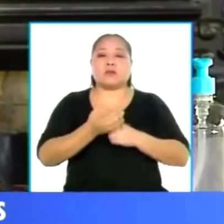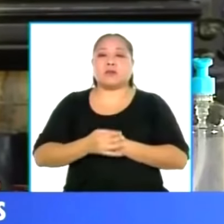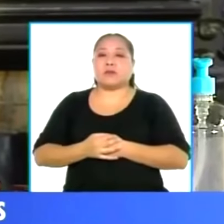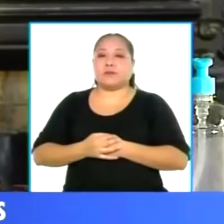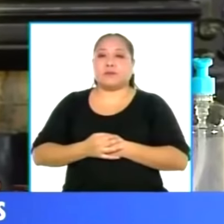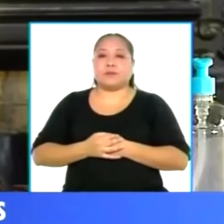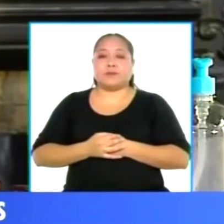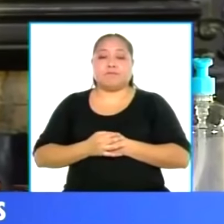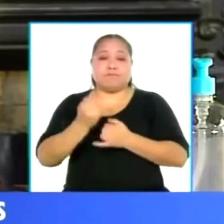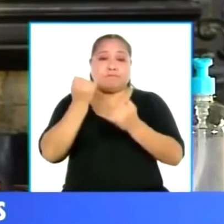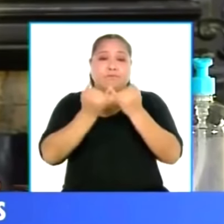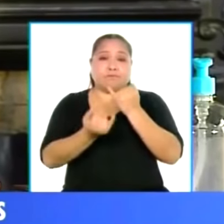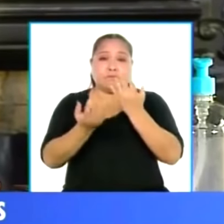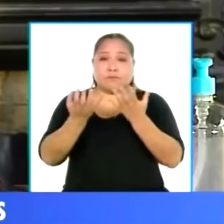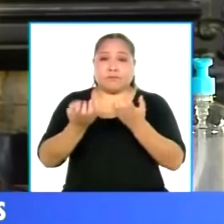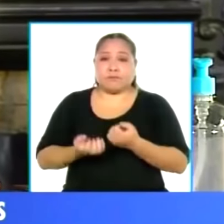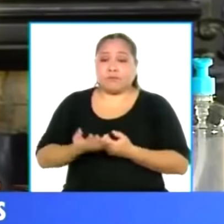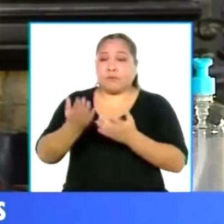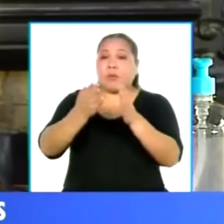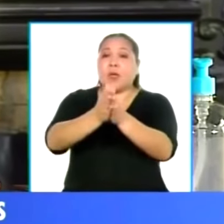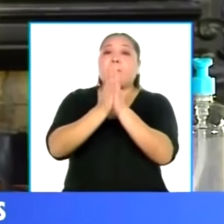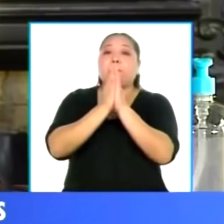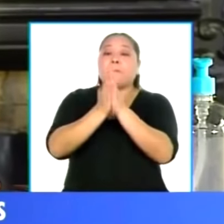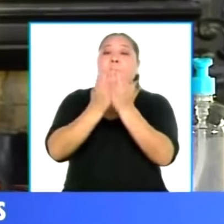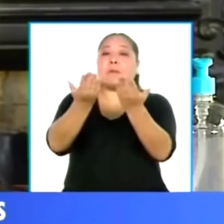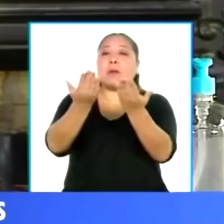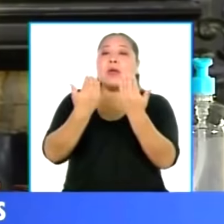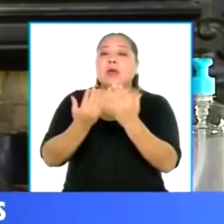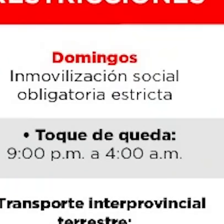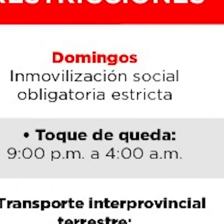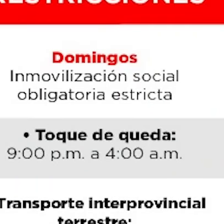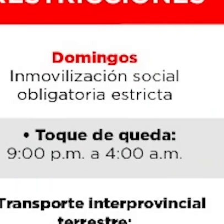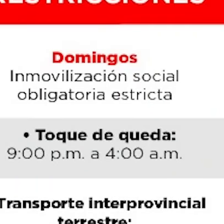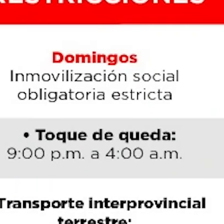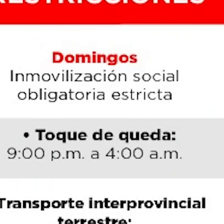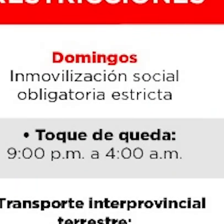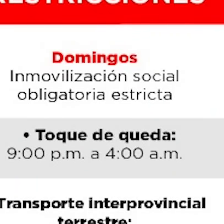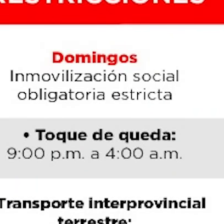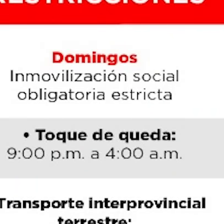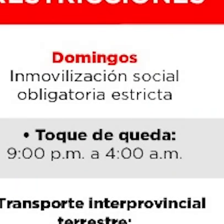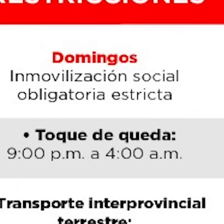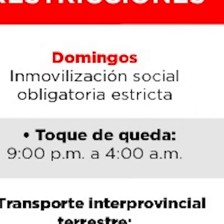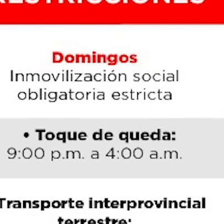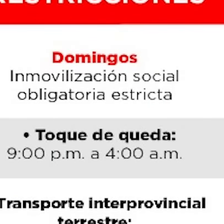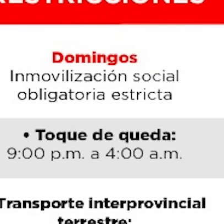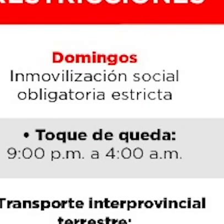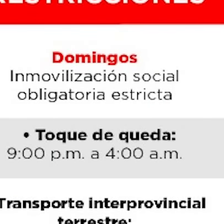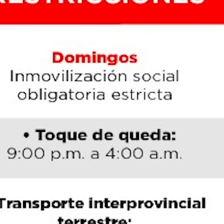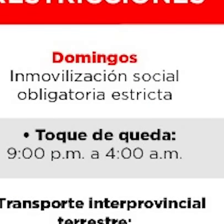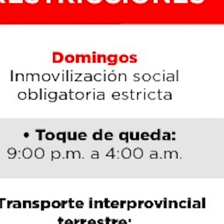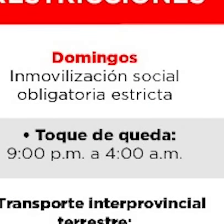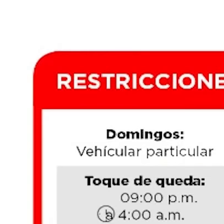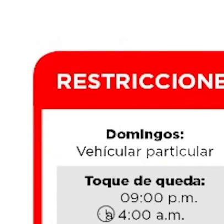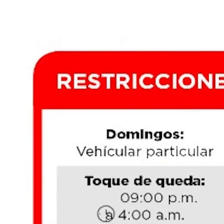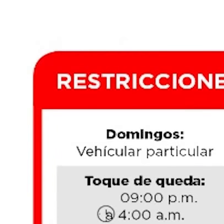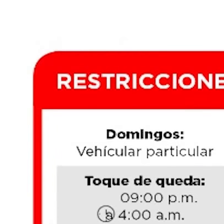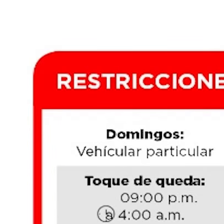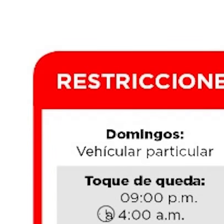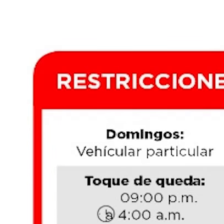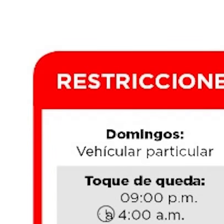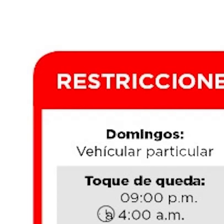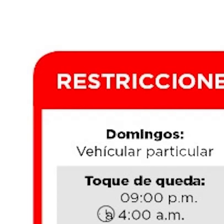que es de 9 a 4 de la mañana para aquellos lugares que se encuentran en alerta extremo y muy alto